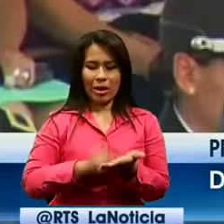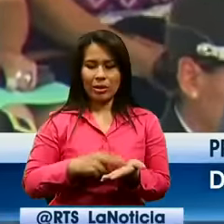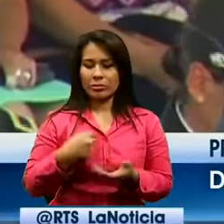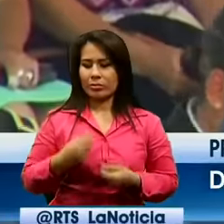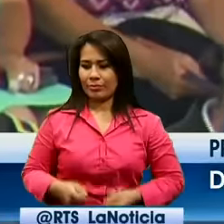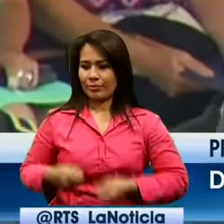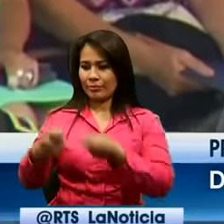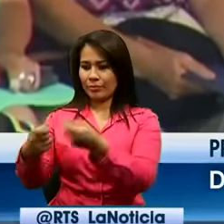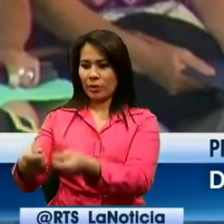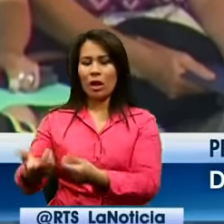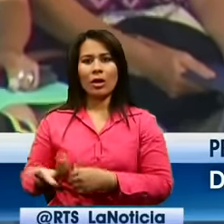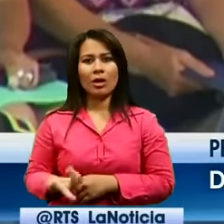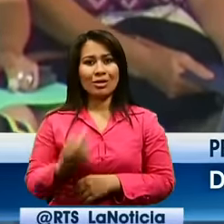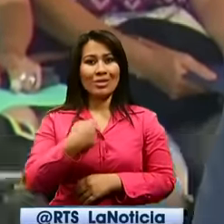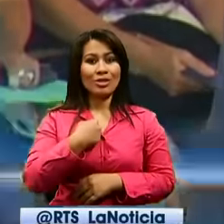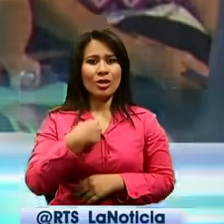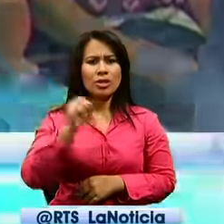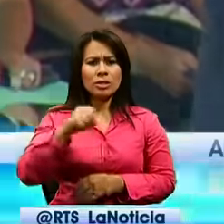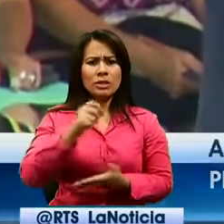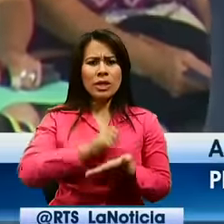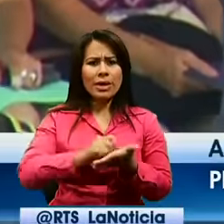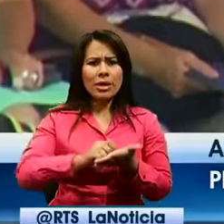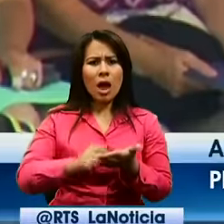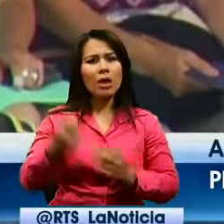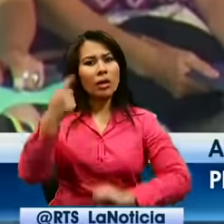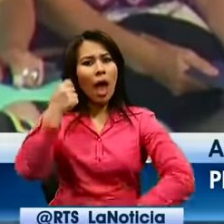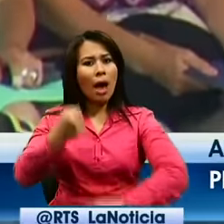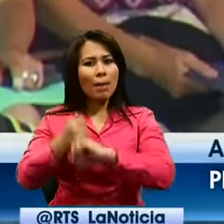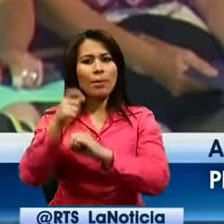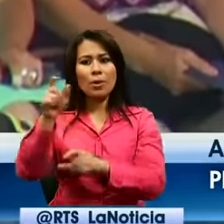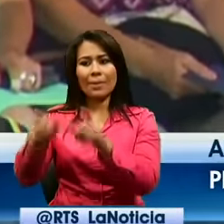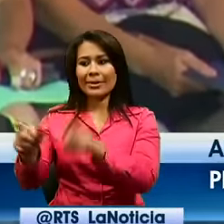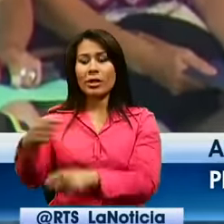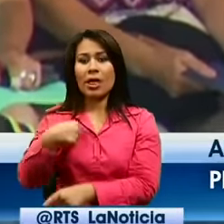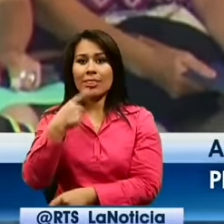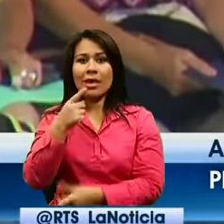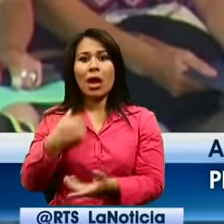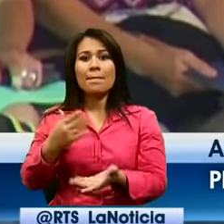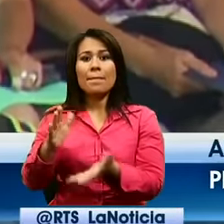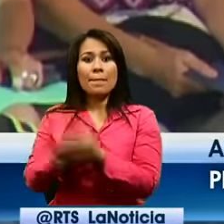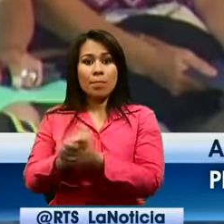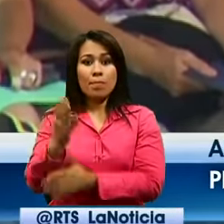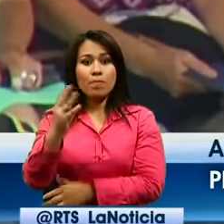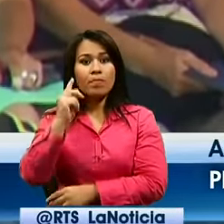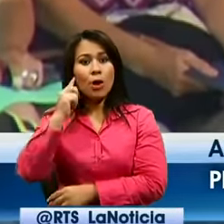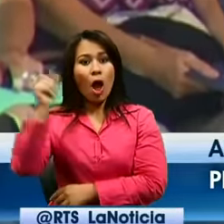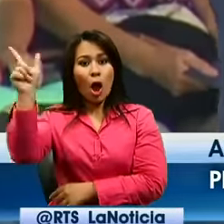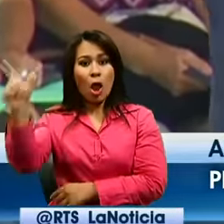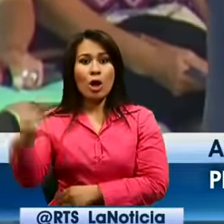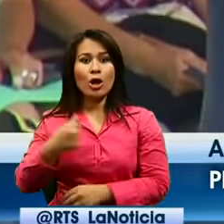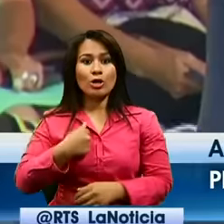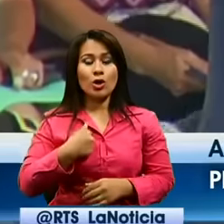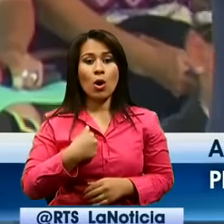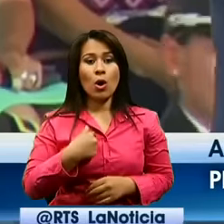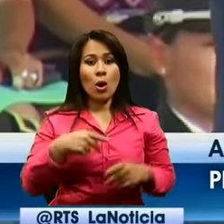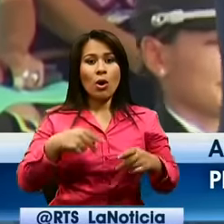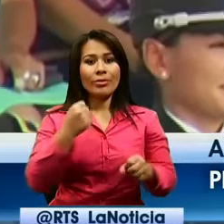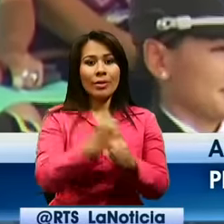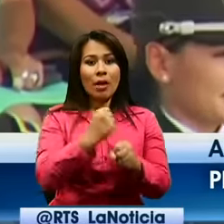deber, si un policía se me acercaba y me decía, mi esposa está en Loja, yo estoy aquí en Esmeralda y está en Cinta, es mi